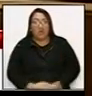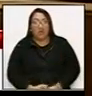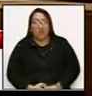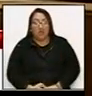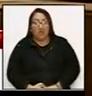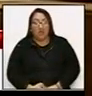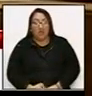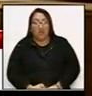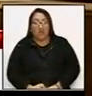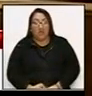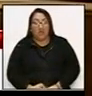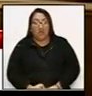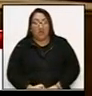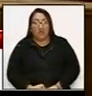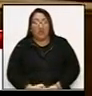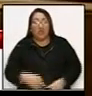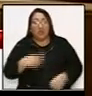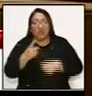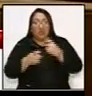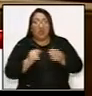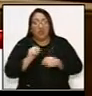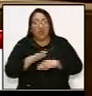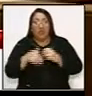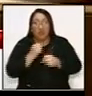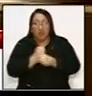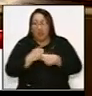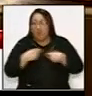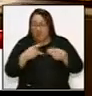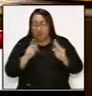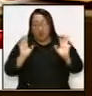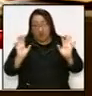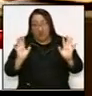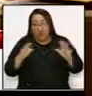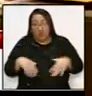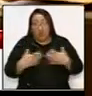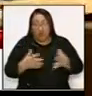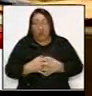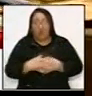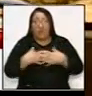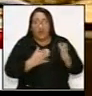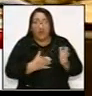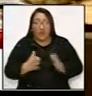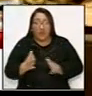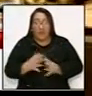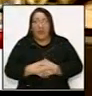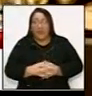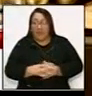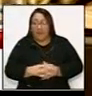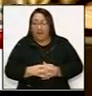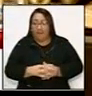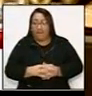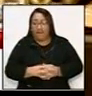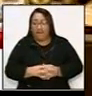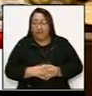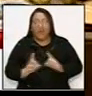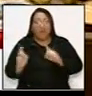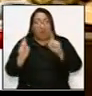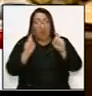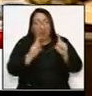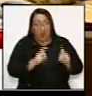declararnos cada uno su, si es que ustedes me permiten, voy a preparar un rol de